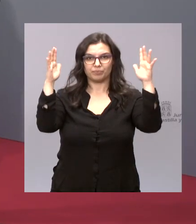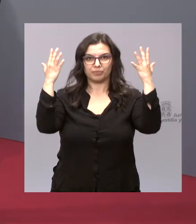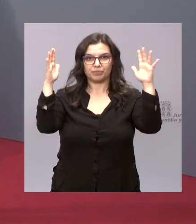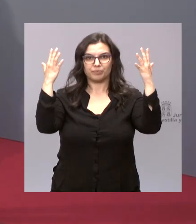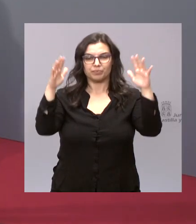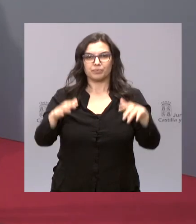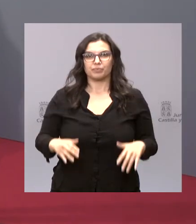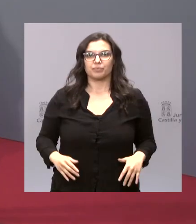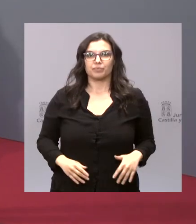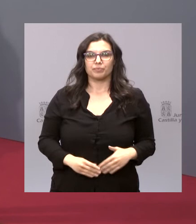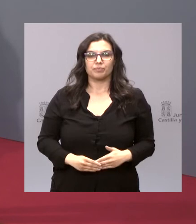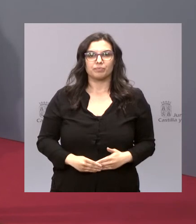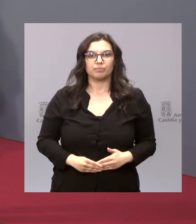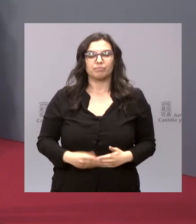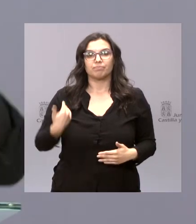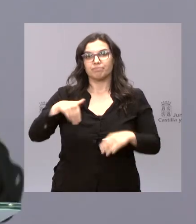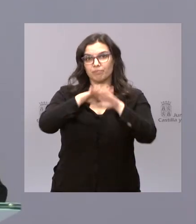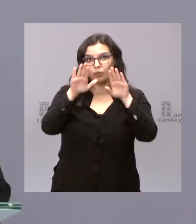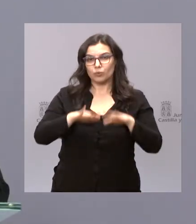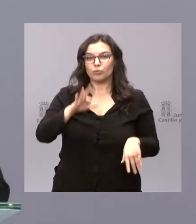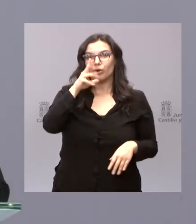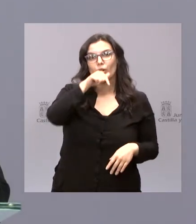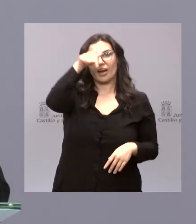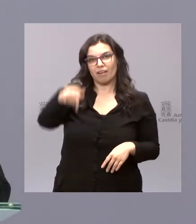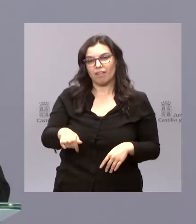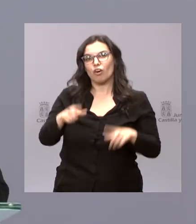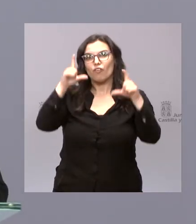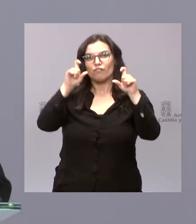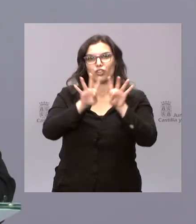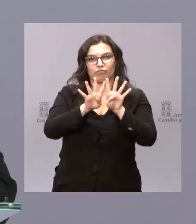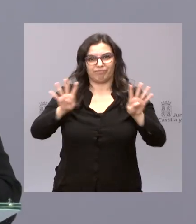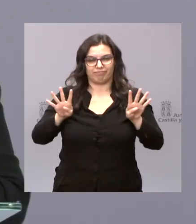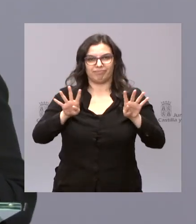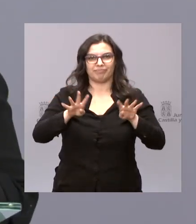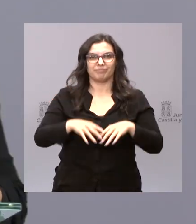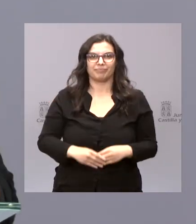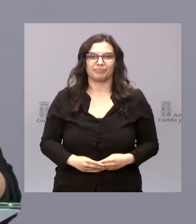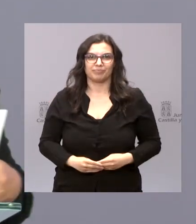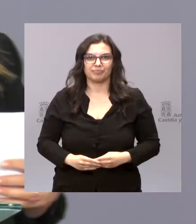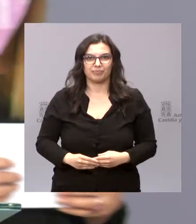Pues para finalizar, vamos a bajar a hacernos la foto de familia en las escaleras.